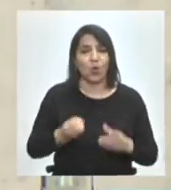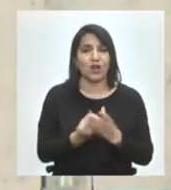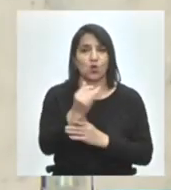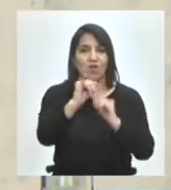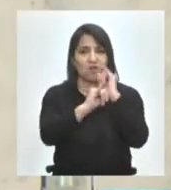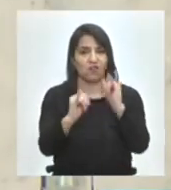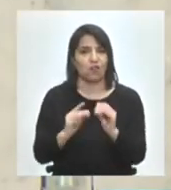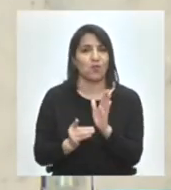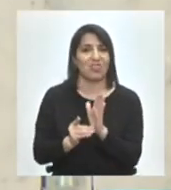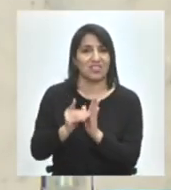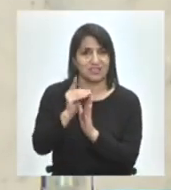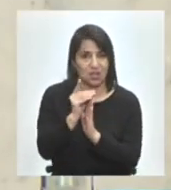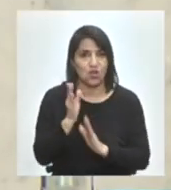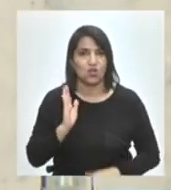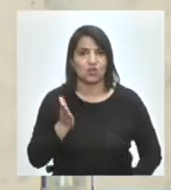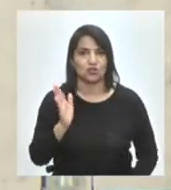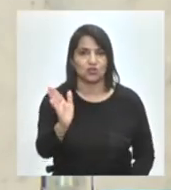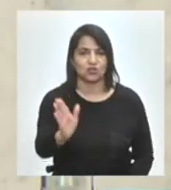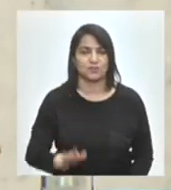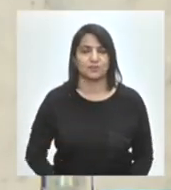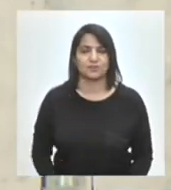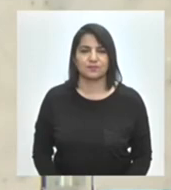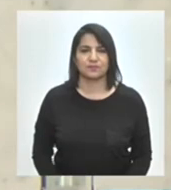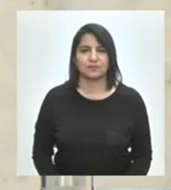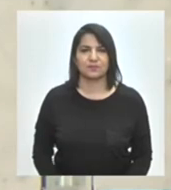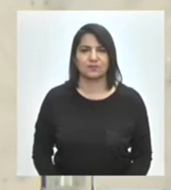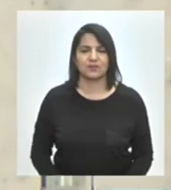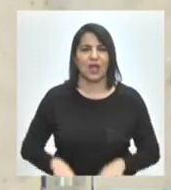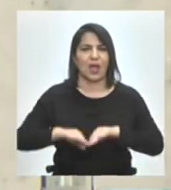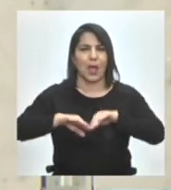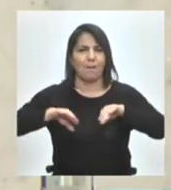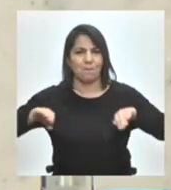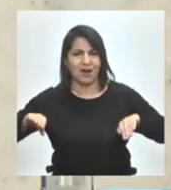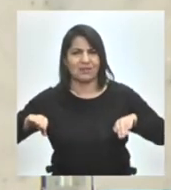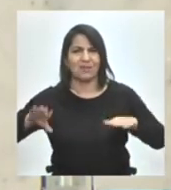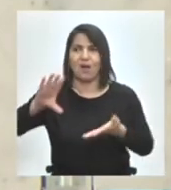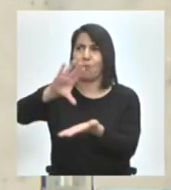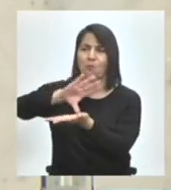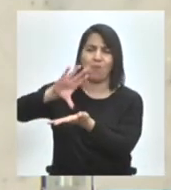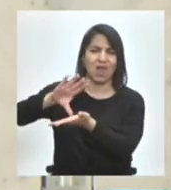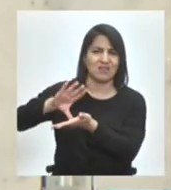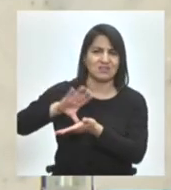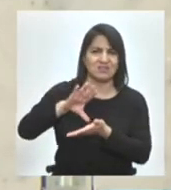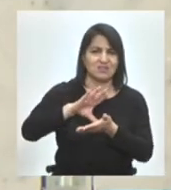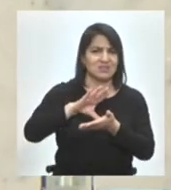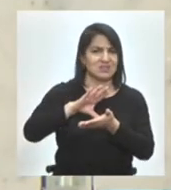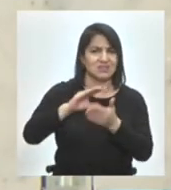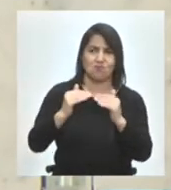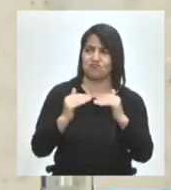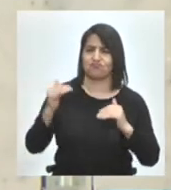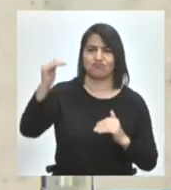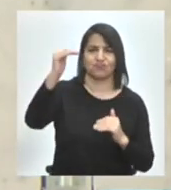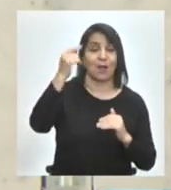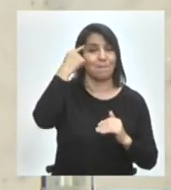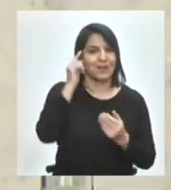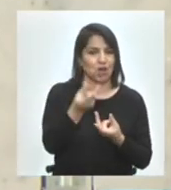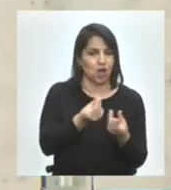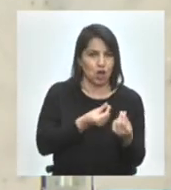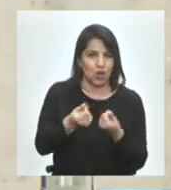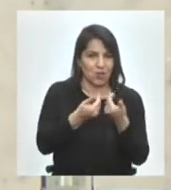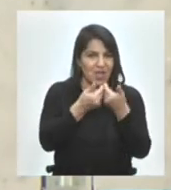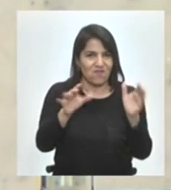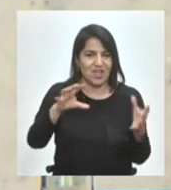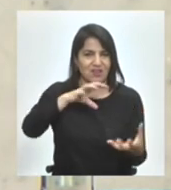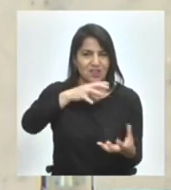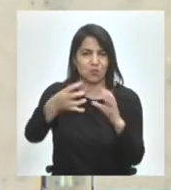de desarrollo sostenible. Estamos muy lejos de las grandes potencias, pero somos una economía abierta al mundo y con la